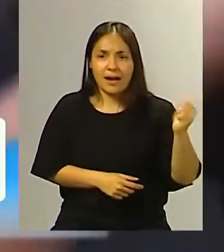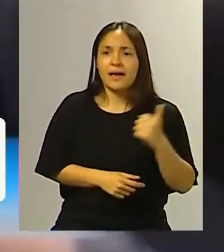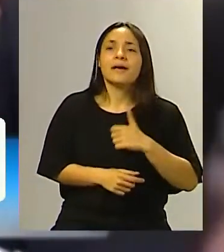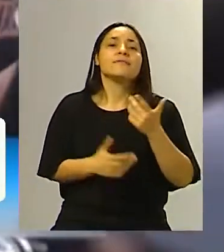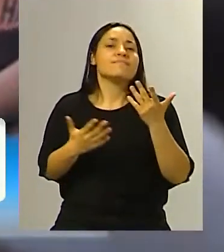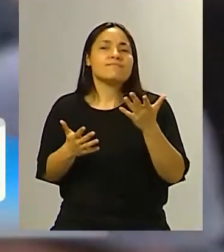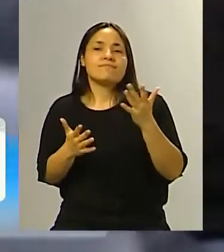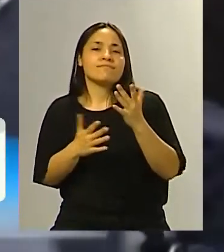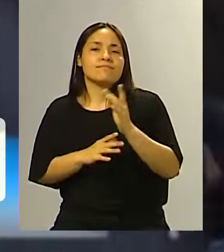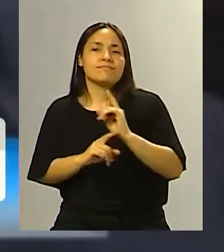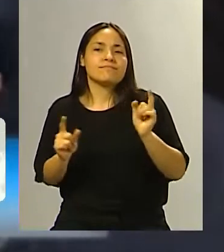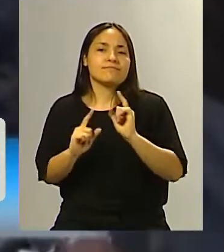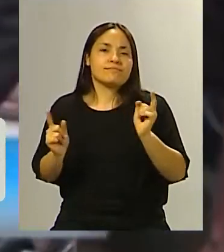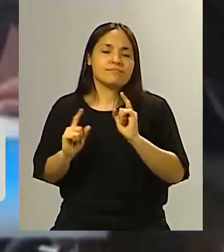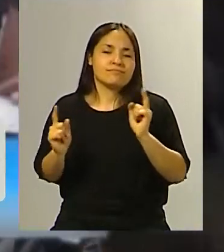más de lo que tiene